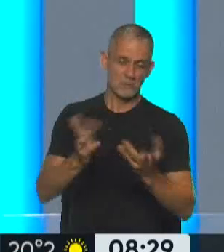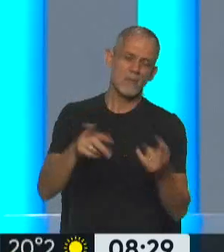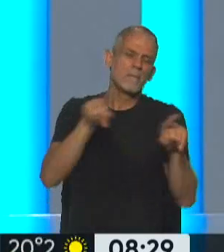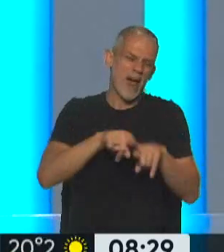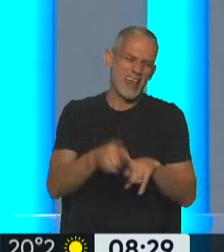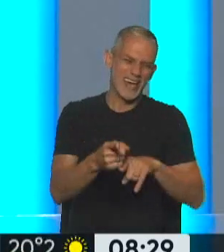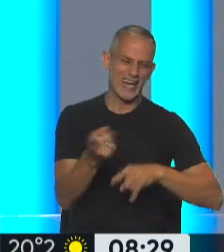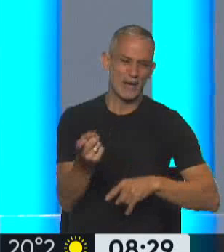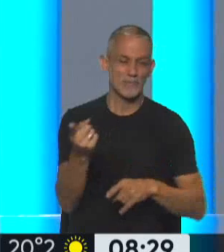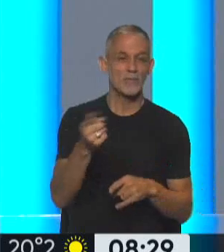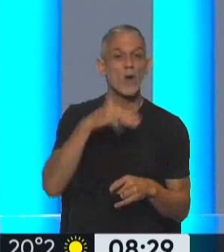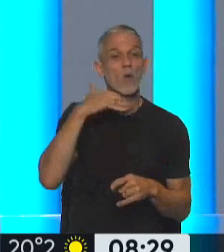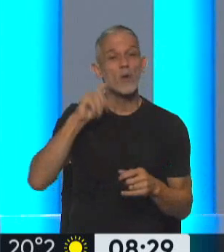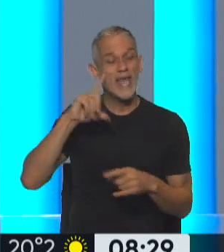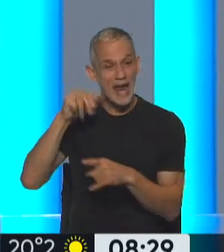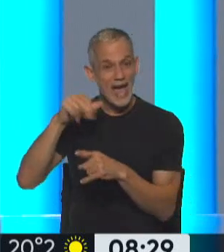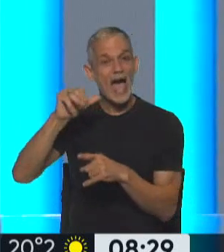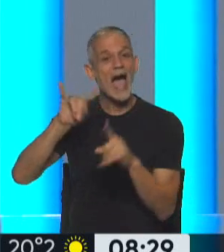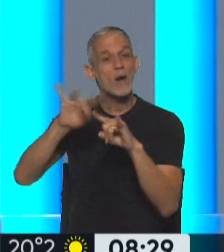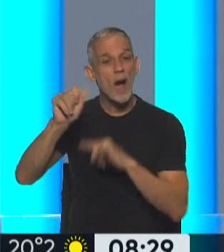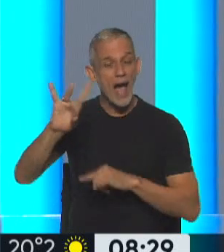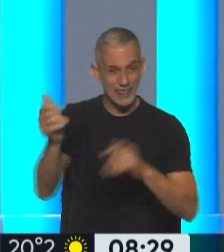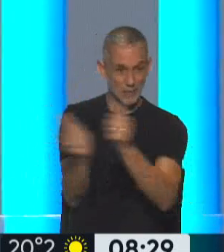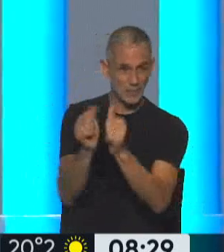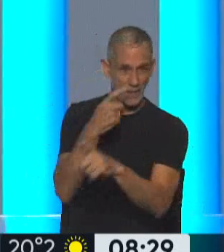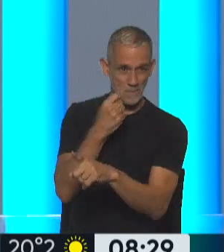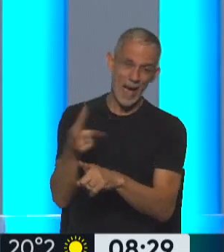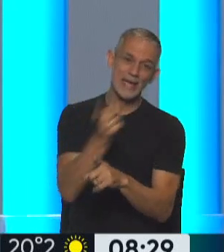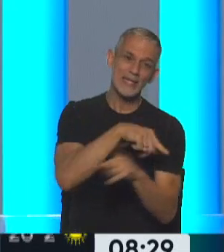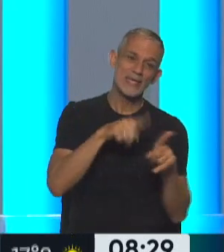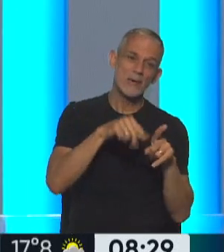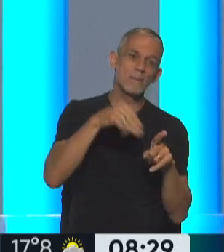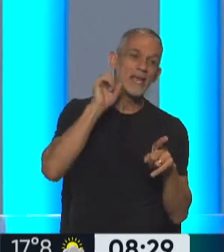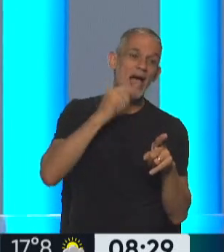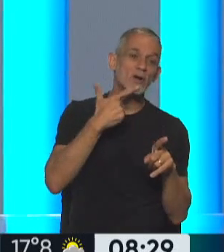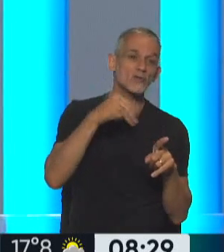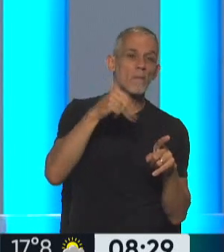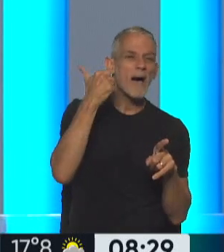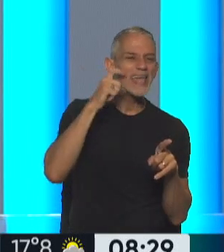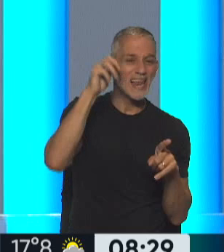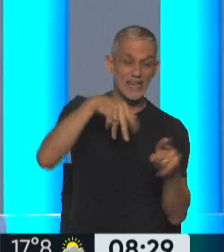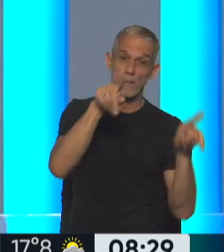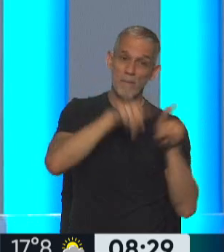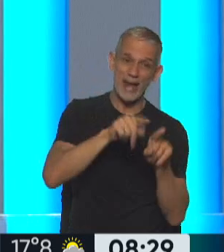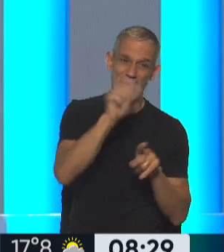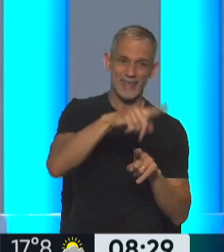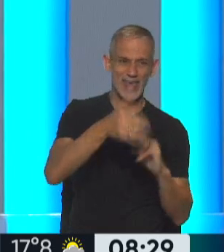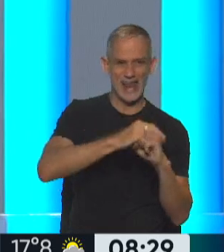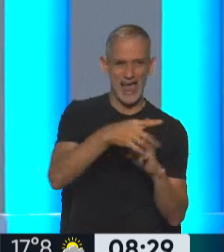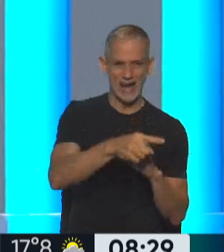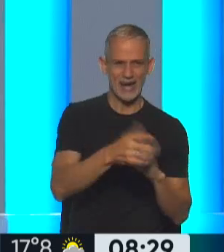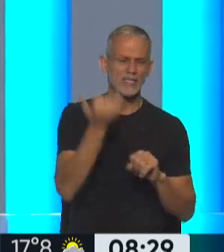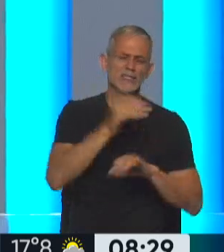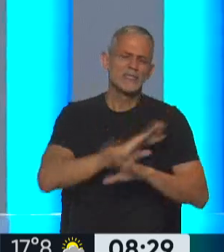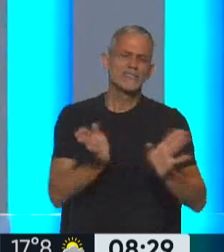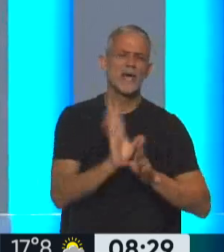porque va a estar claro Juliana aguada también acompañando a Mauricio macri y milagros mailín la pareja de Horacio Rodríguez larreta